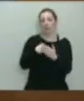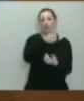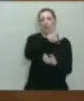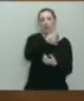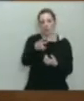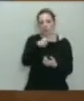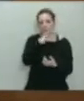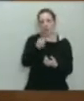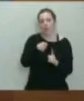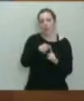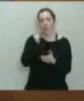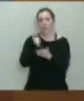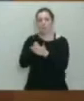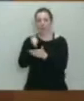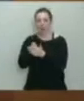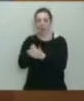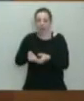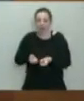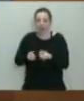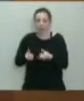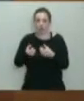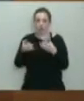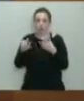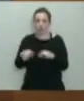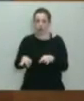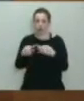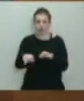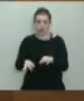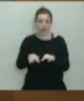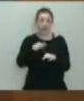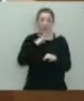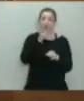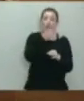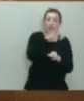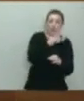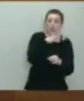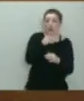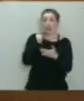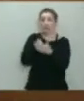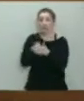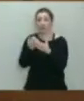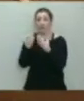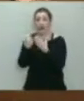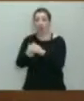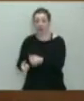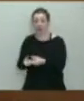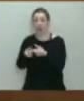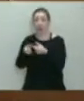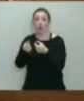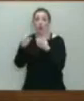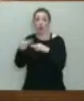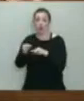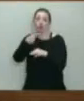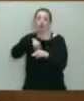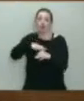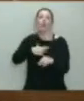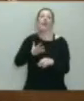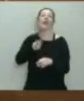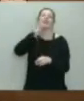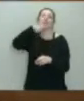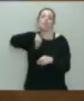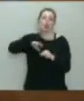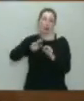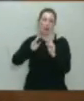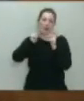pagar gasto corriente. Deuda para pagar gasto corriente. Puede hacerse en una circunstancia excepcional, nosotros lo entendimos así, pero